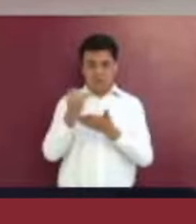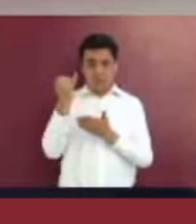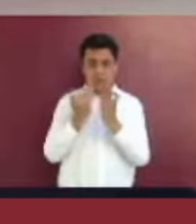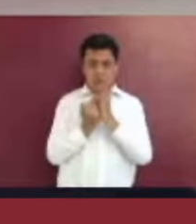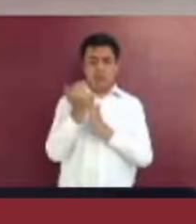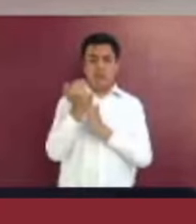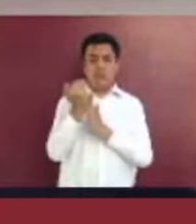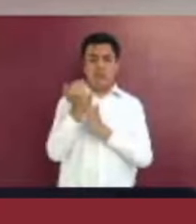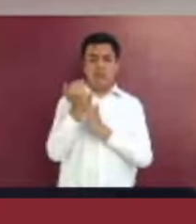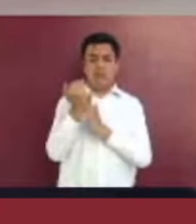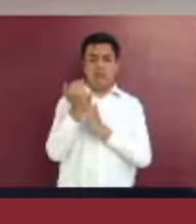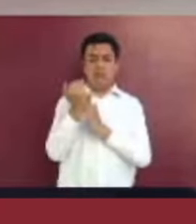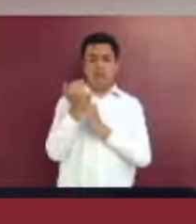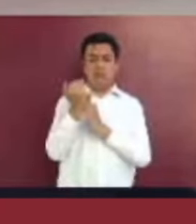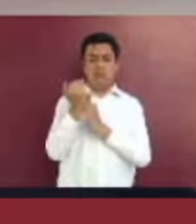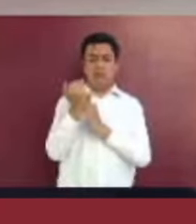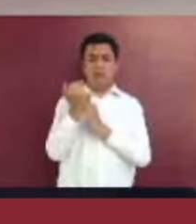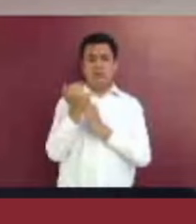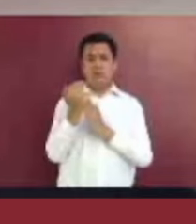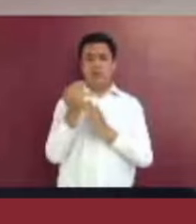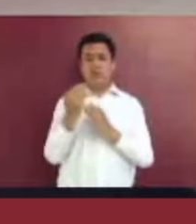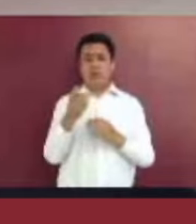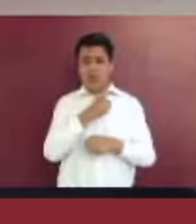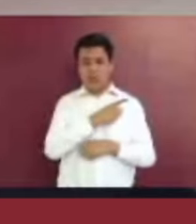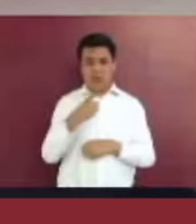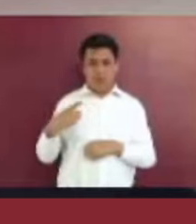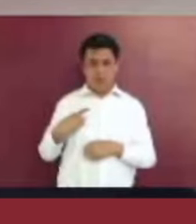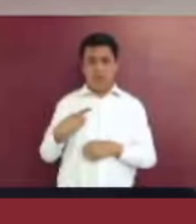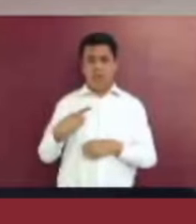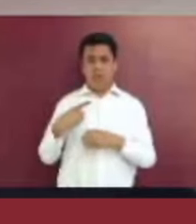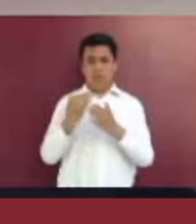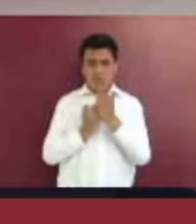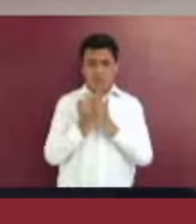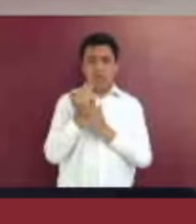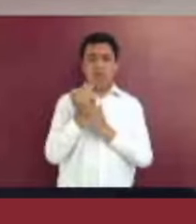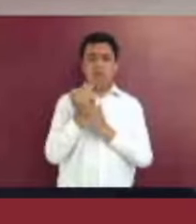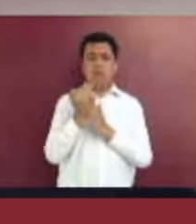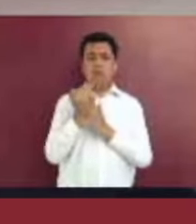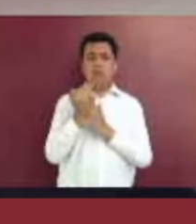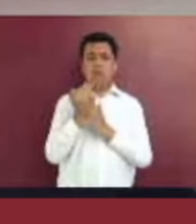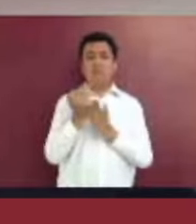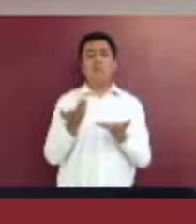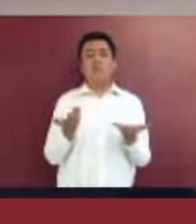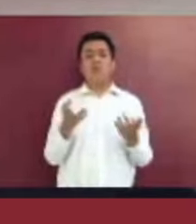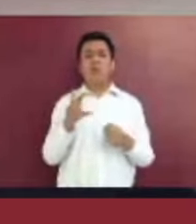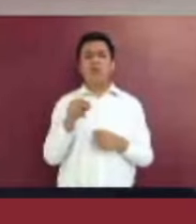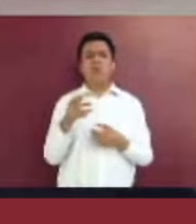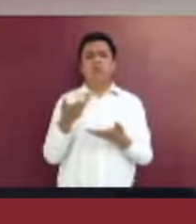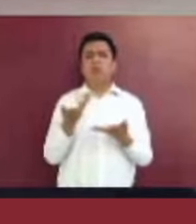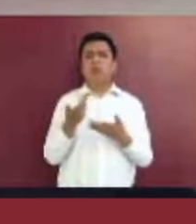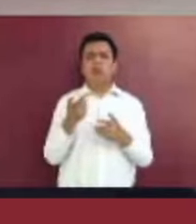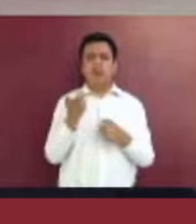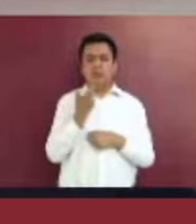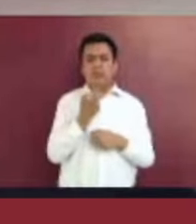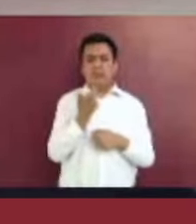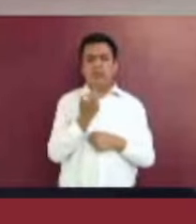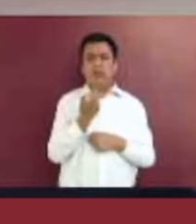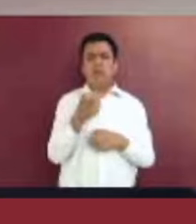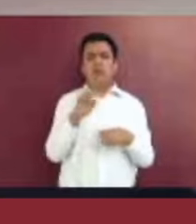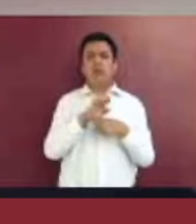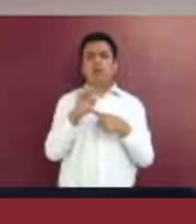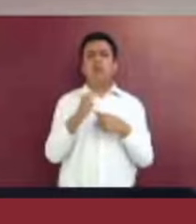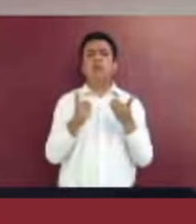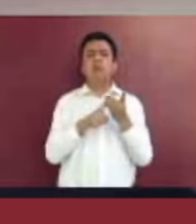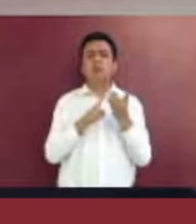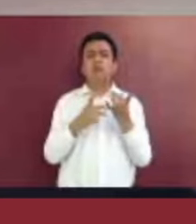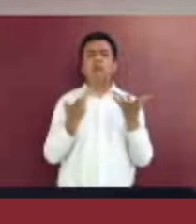México para que todos estos cambios se hagan realidad necesitamos de su apoyo y particip como parte de esta comunidad